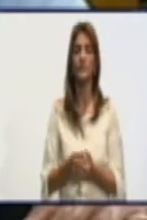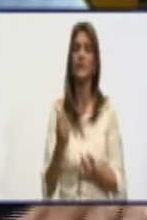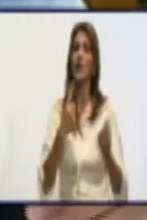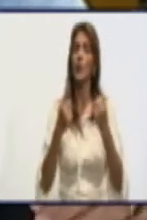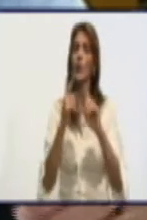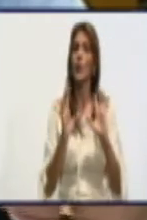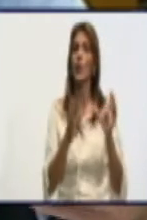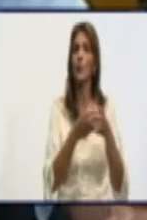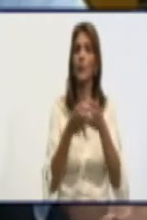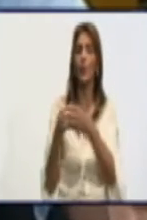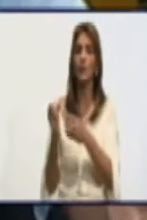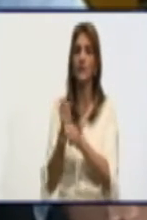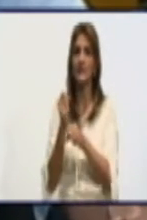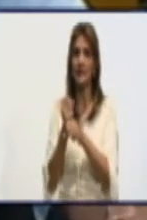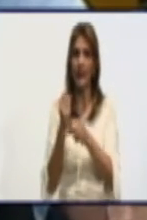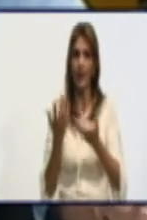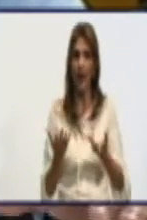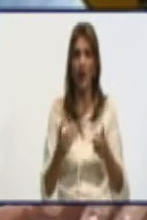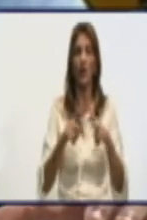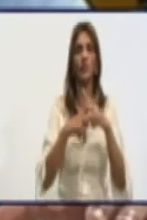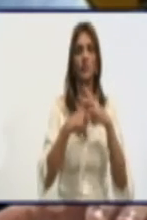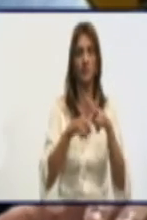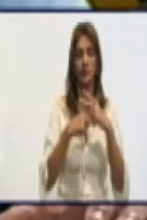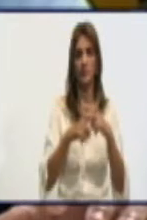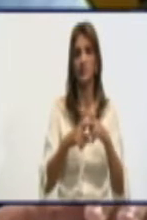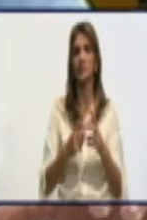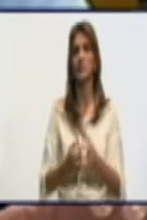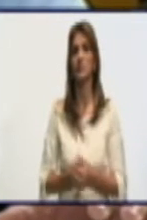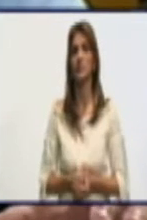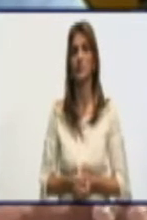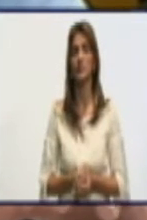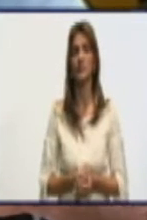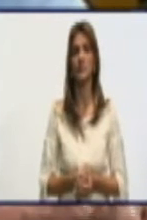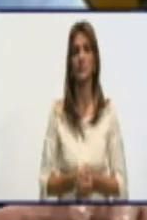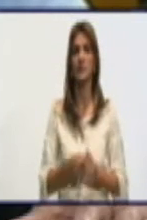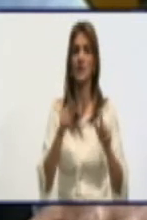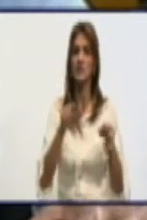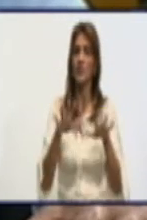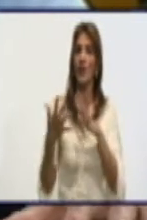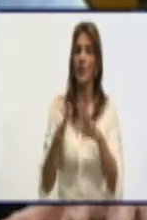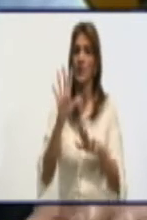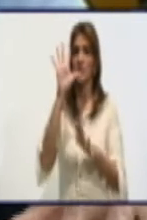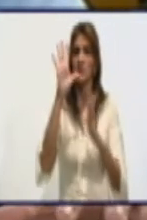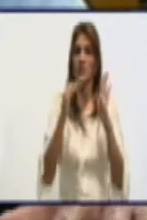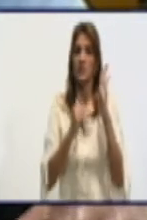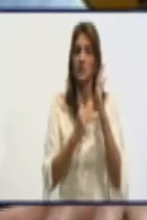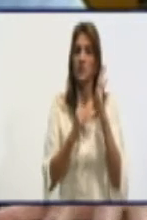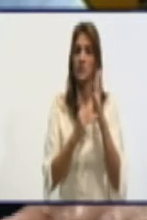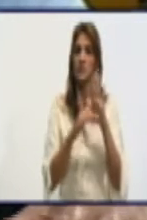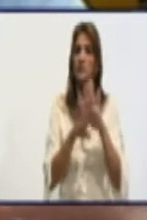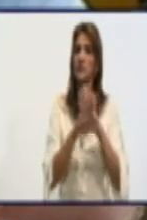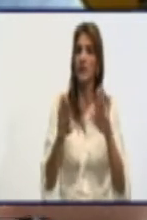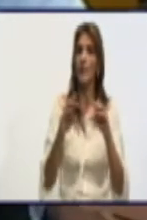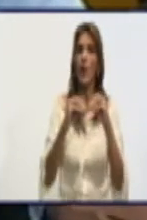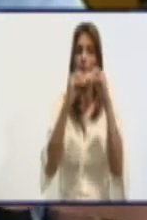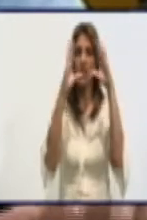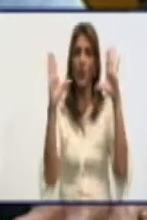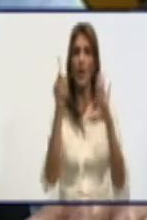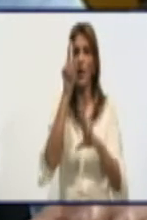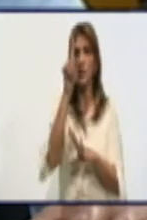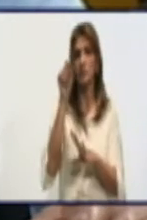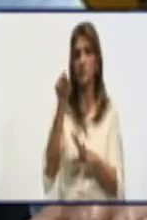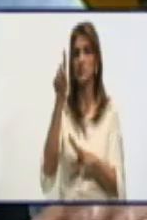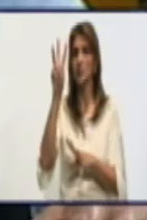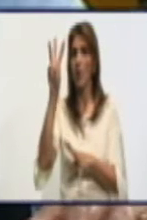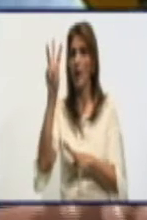del tiempo impedía que se avanzara más en la solución. Pero bueno, eso ocurrió alrededor de las 5 de la tarde y ya a las 1:43 de la madrugada estaba restablecido